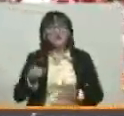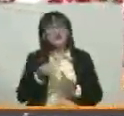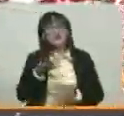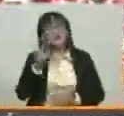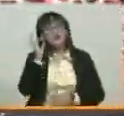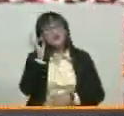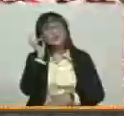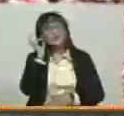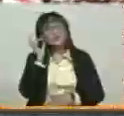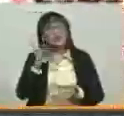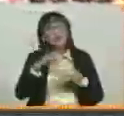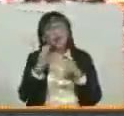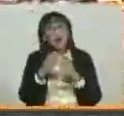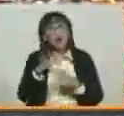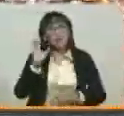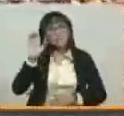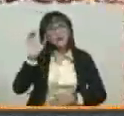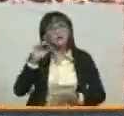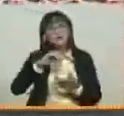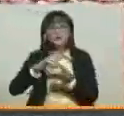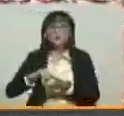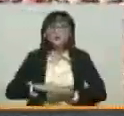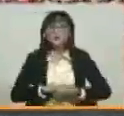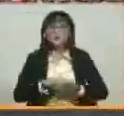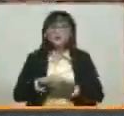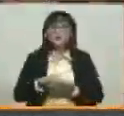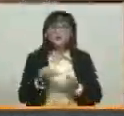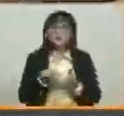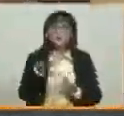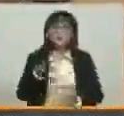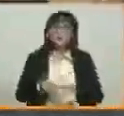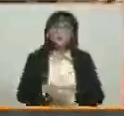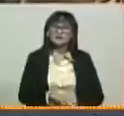mujeres de hogares de la patria de Trujillo?